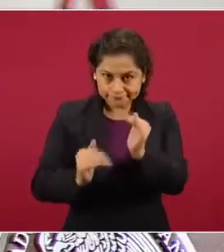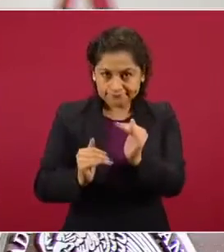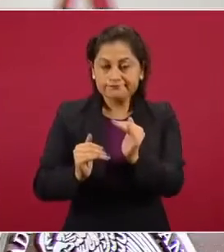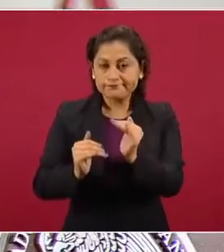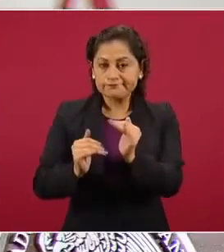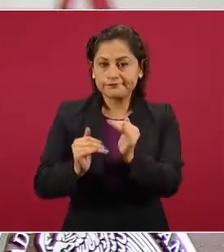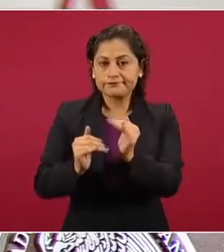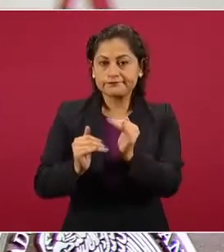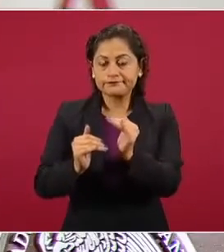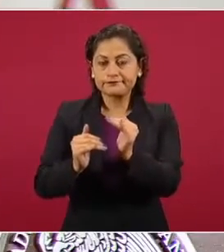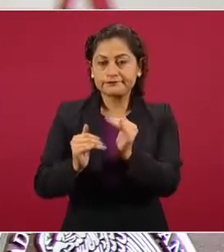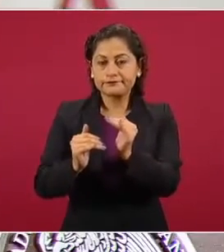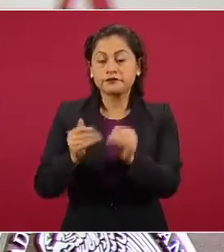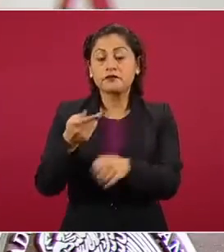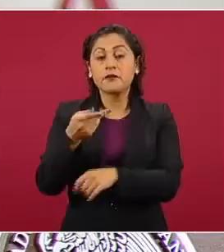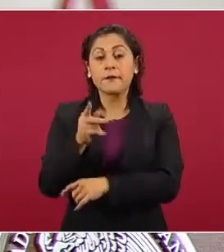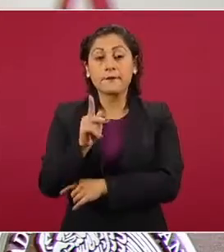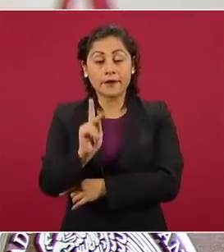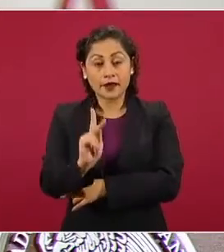también